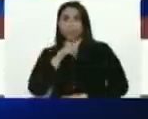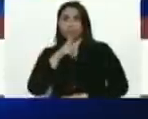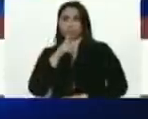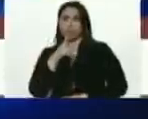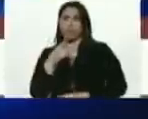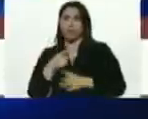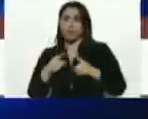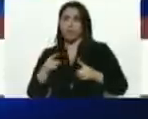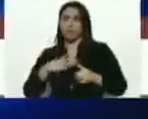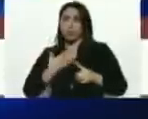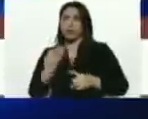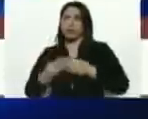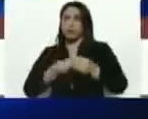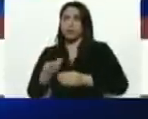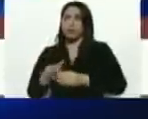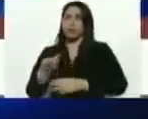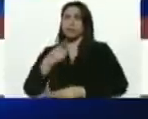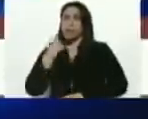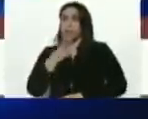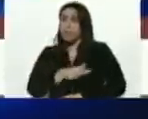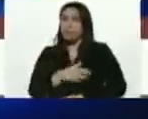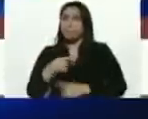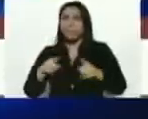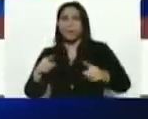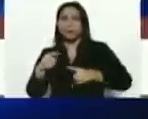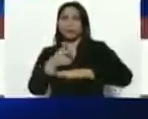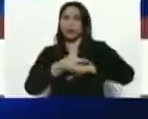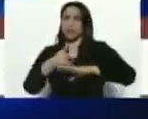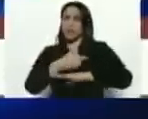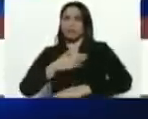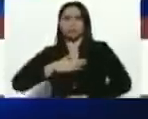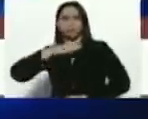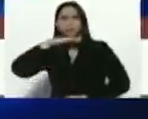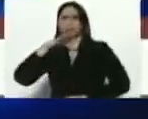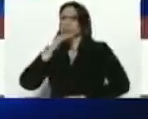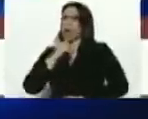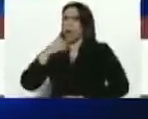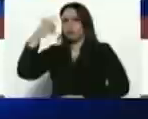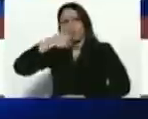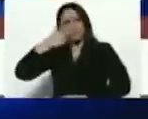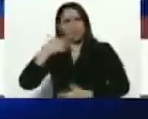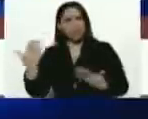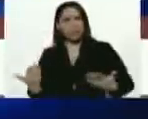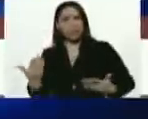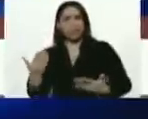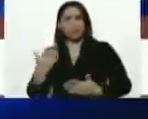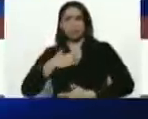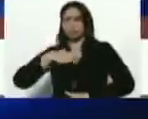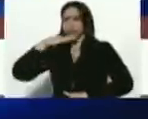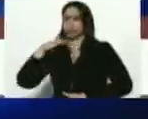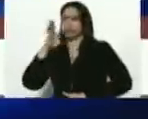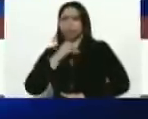pero, bueno, hay gobiernos colmados de insensatez, colmados de